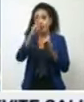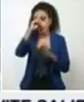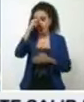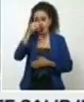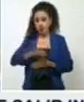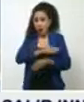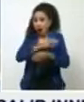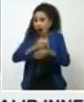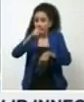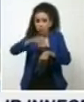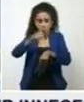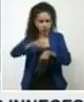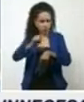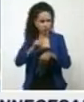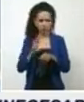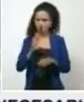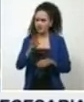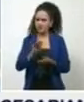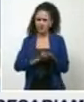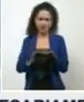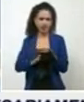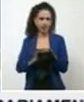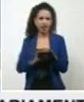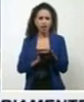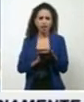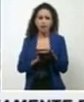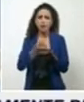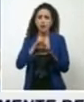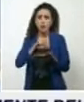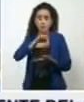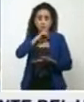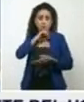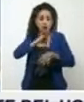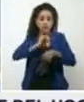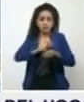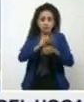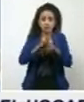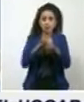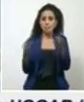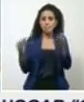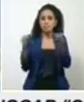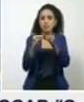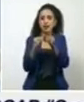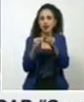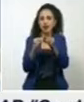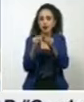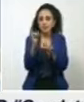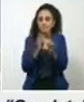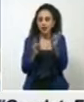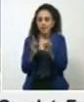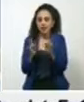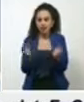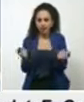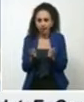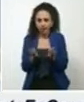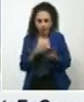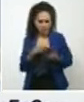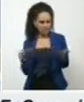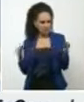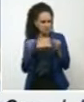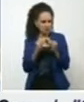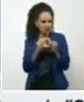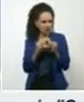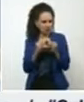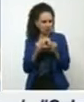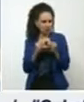no plantea que haya riesgo de transmisión de la COVID-19 de una madre que tiene